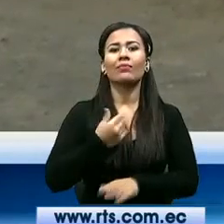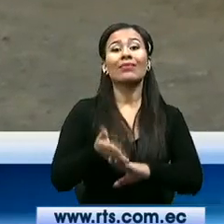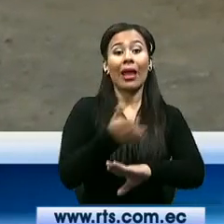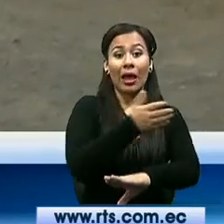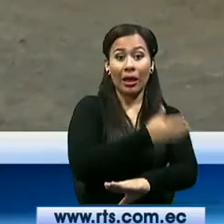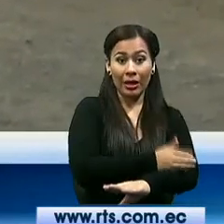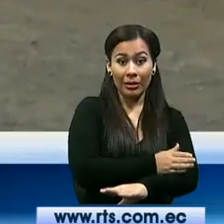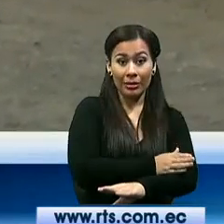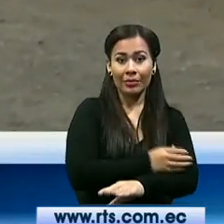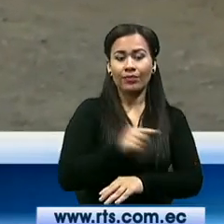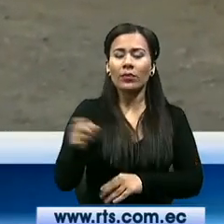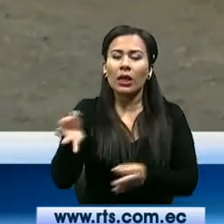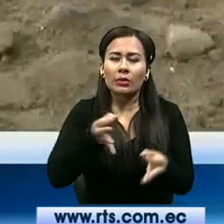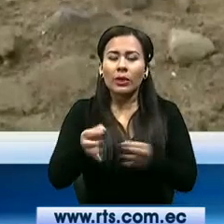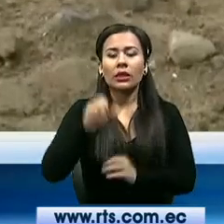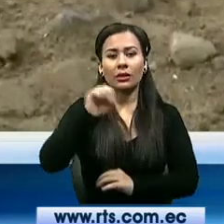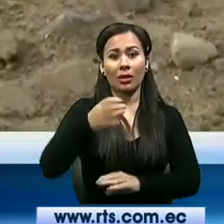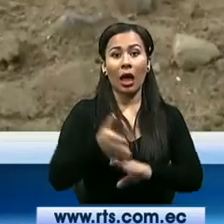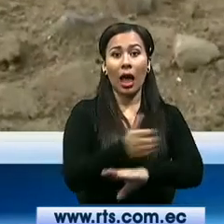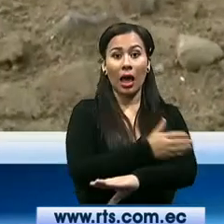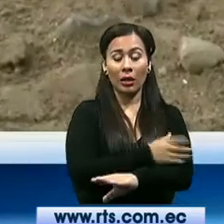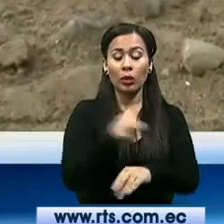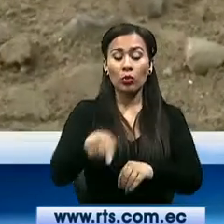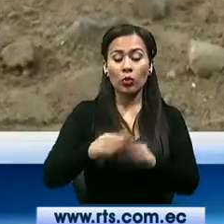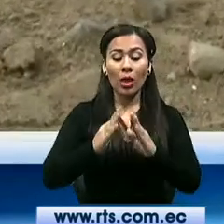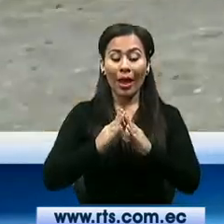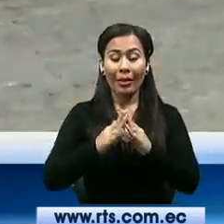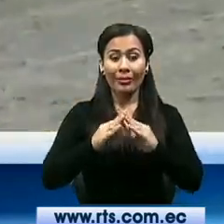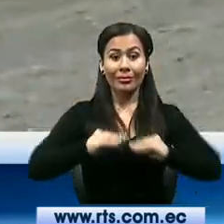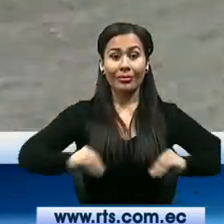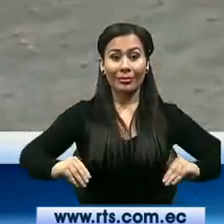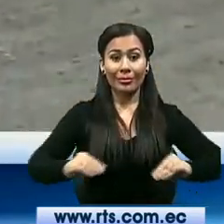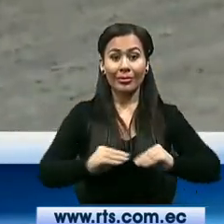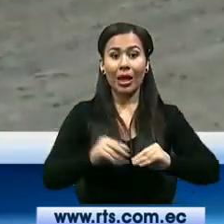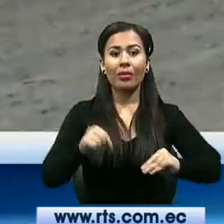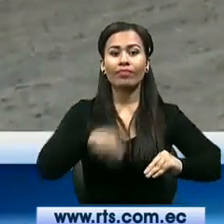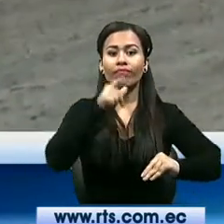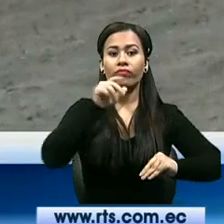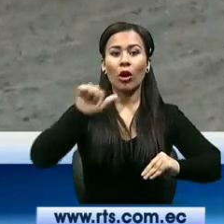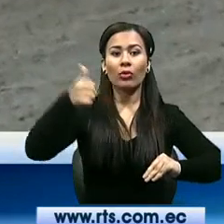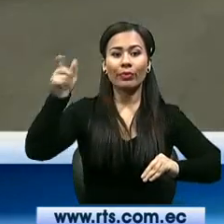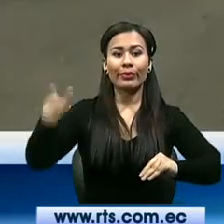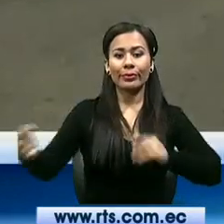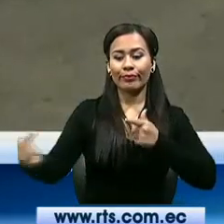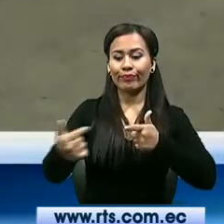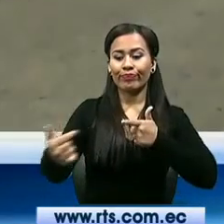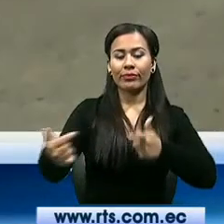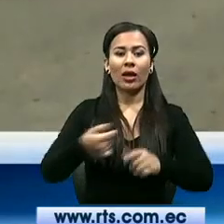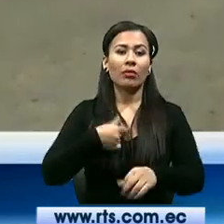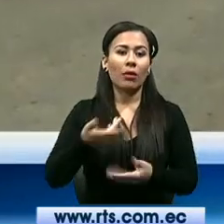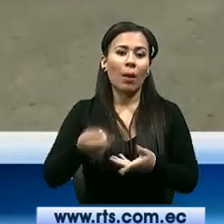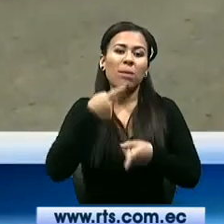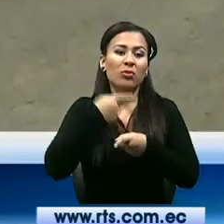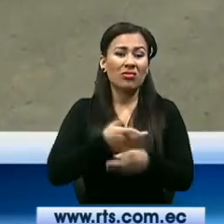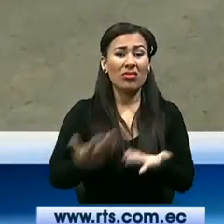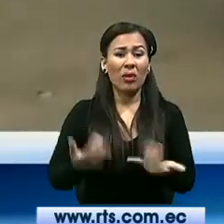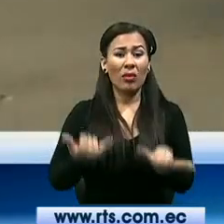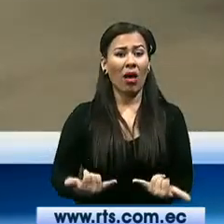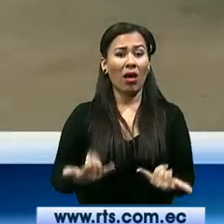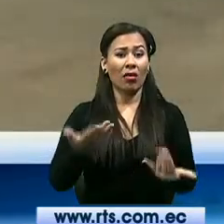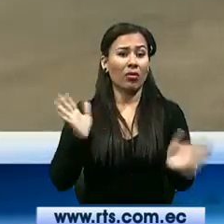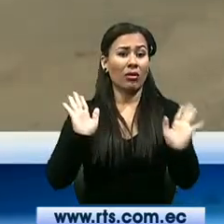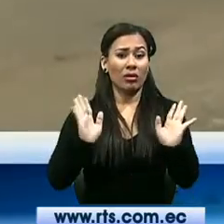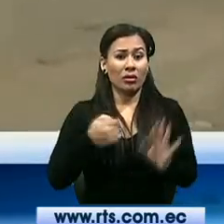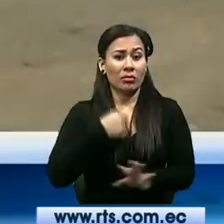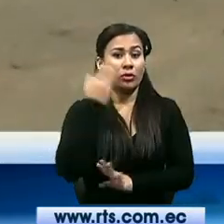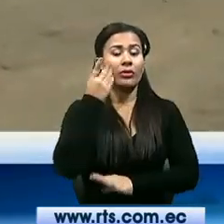eso era invasión donde viven. La víctima fue acechada por un sicario que a bordo de una motocicleta lo interceptó a mitad del camino que a diario recorría para